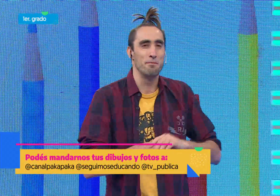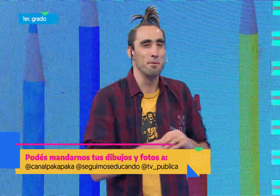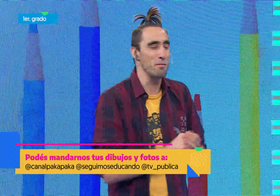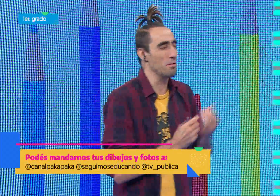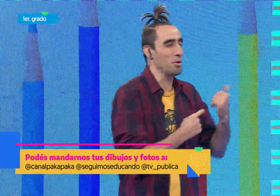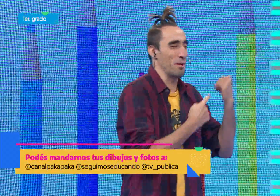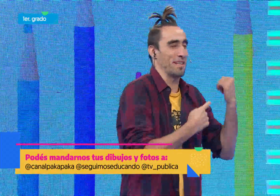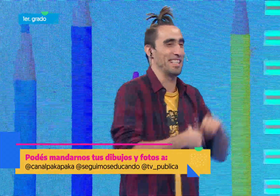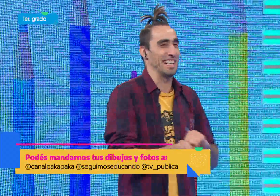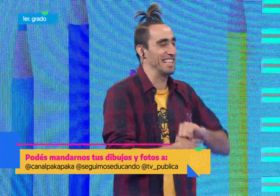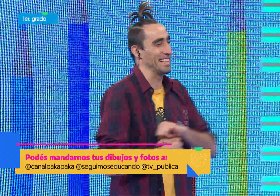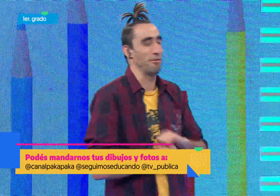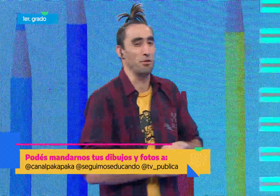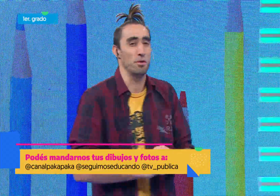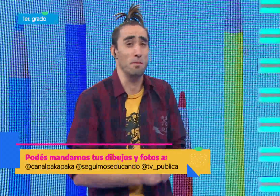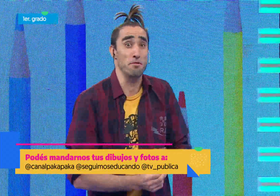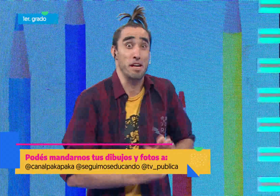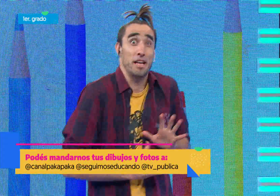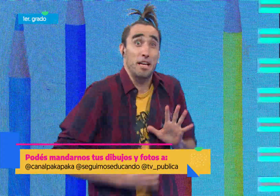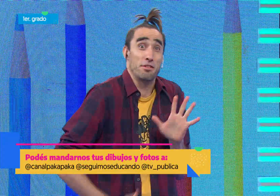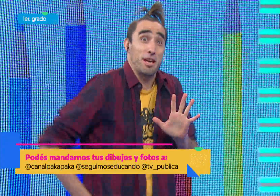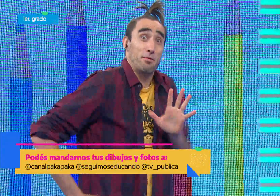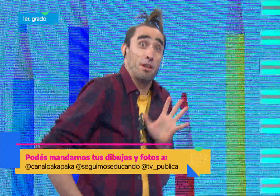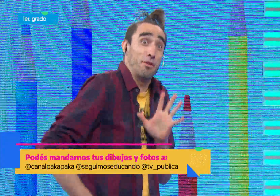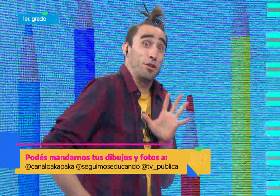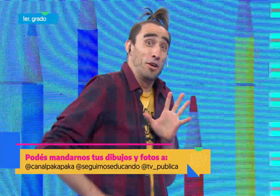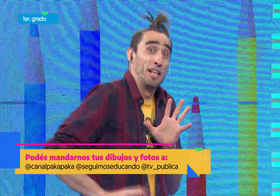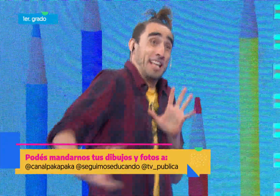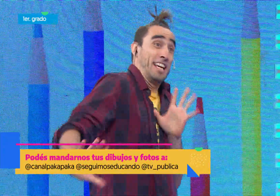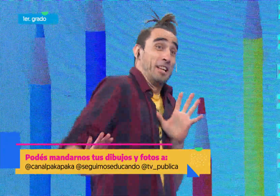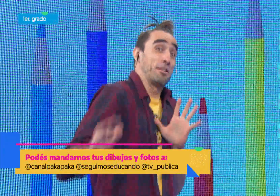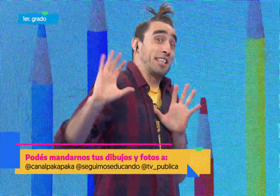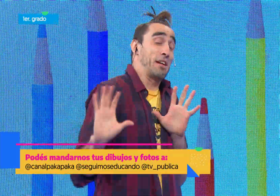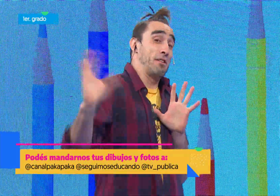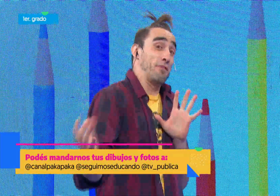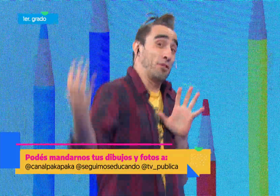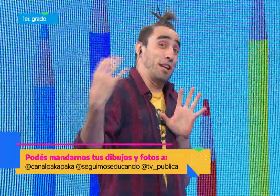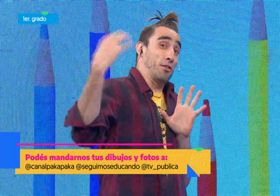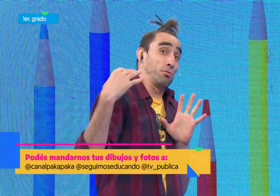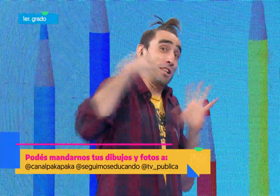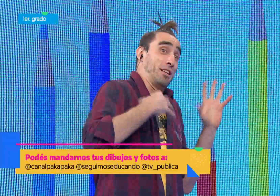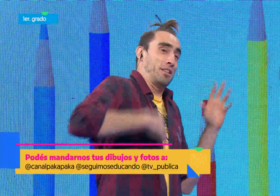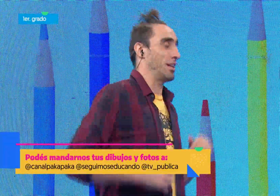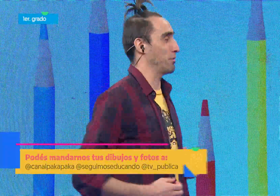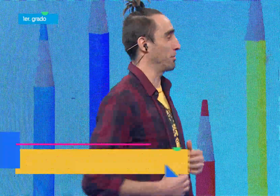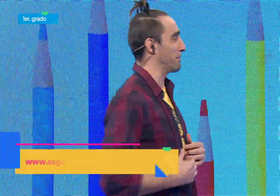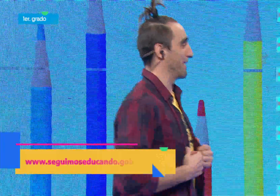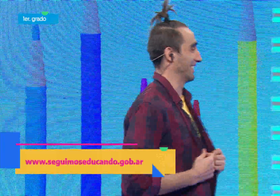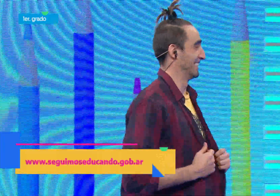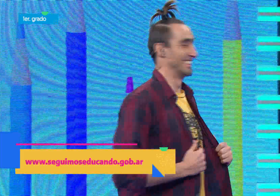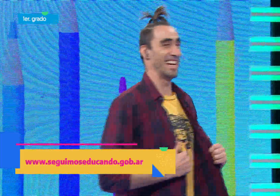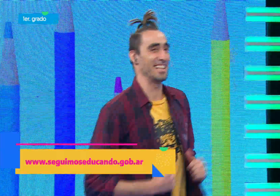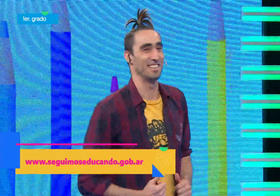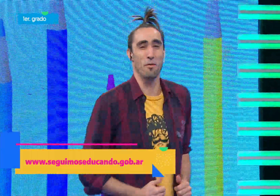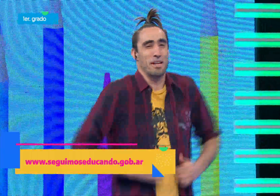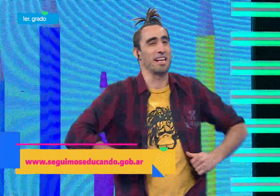también, porque me gustó aparecer atrás en la foto, voy a poner una cara y nos sacamos una foto, ¿eh? Ustedes sacan una foto de la con ustedes y salgo yo también.